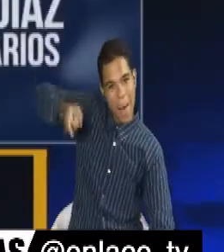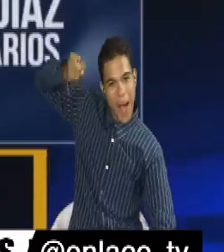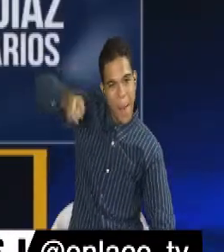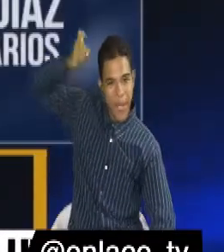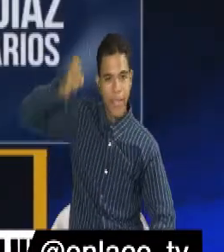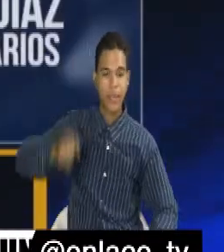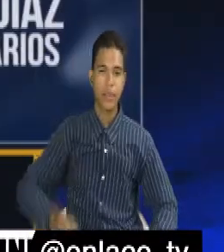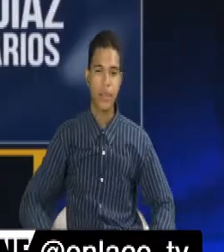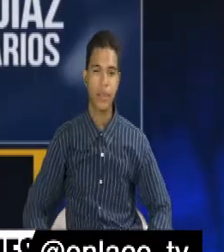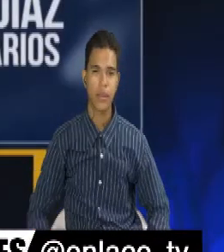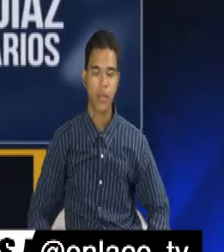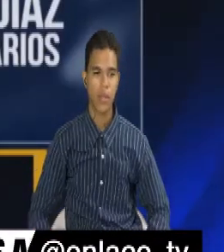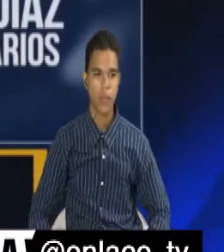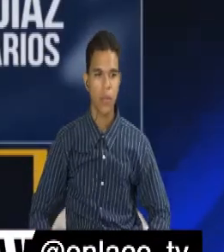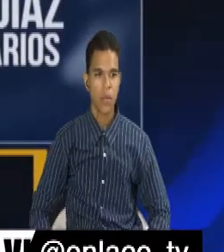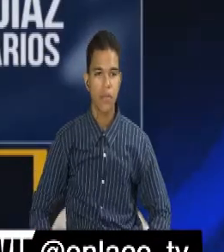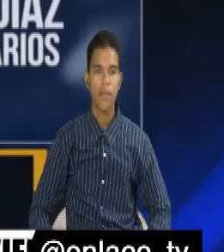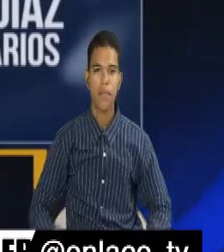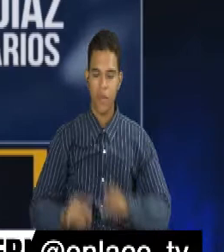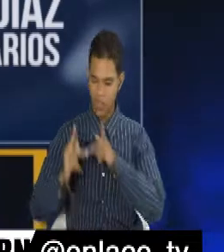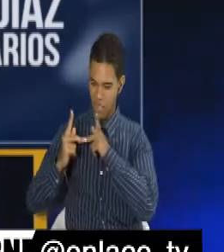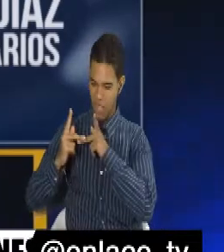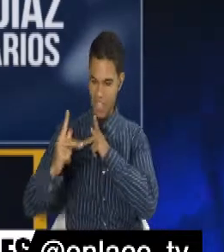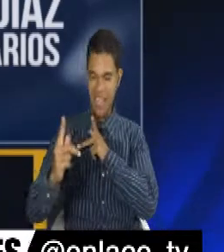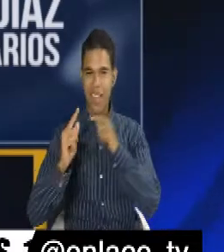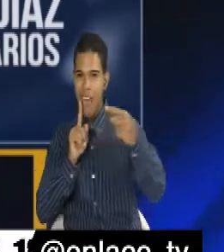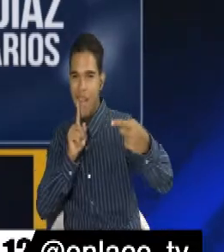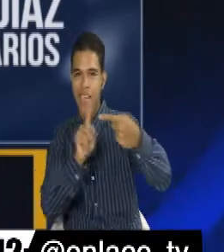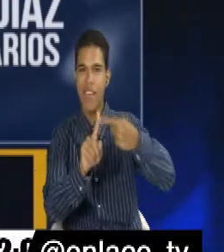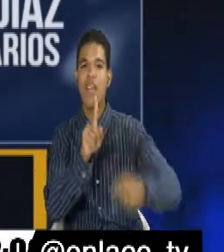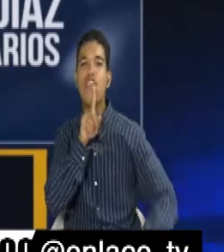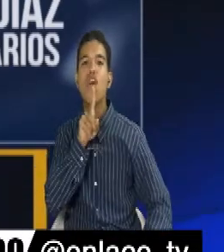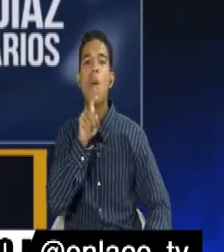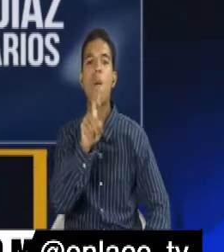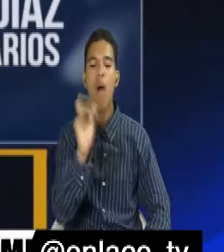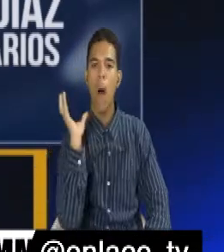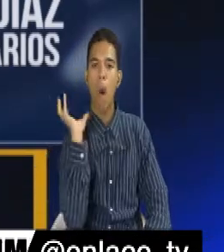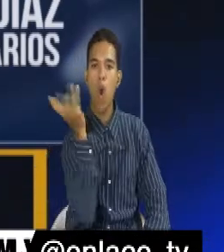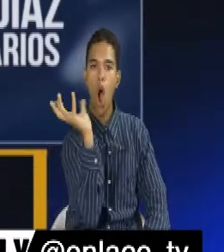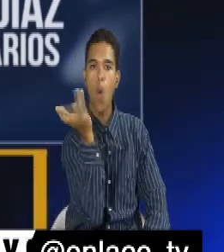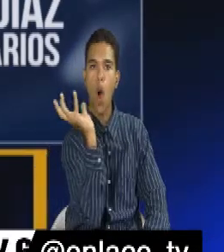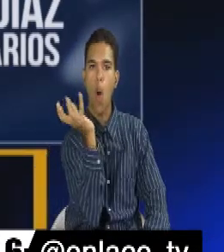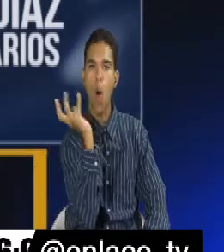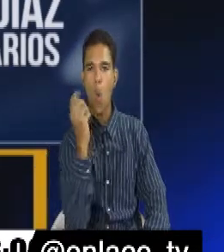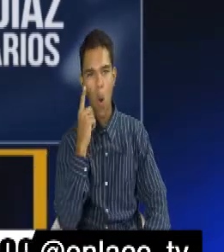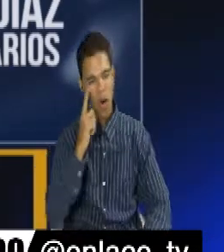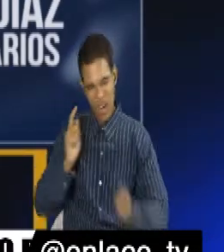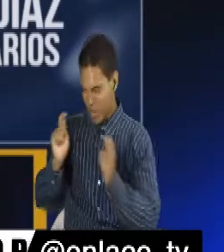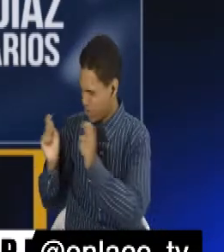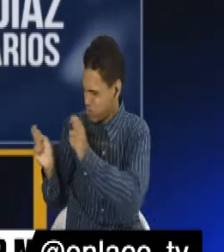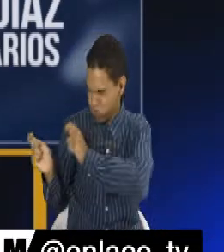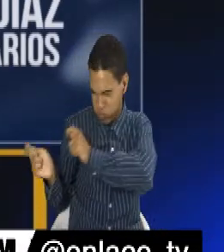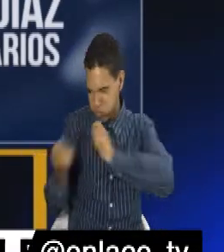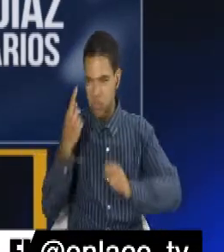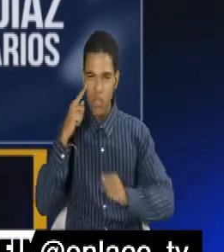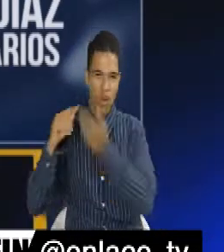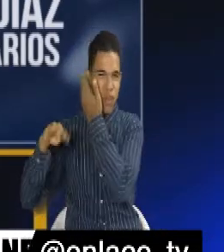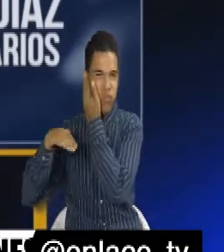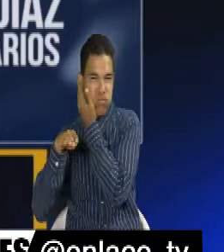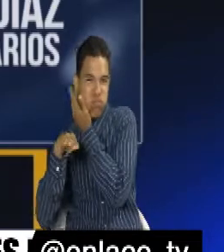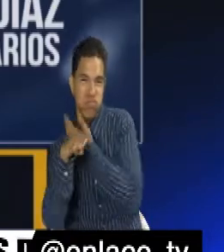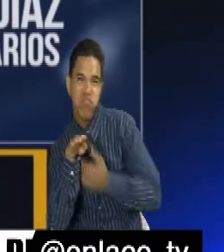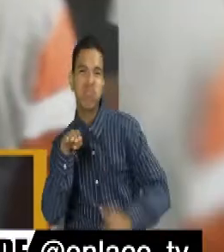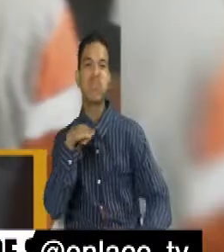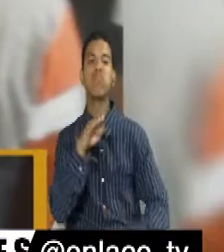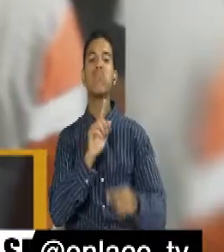En el kilómetro 11 vía Bucaramanga, inmediatamente desplazamos una de nuestras ambulancias y la máquina de rescate. Al llegar al sitio encontramos